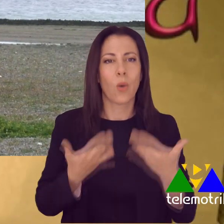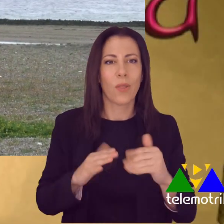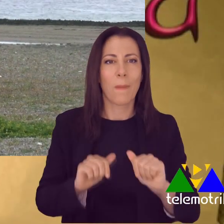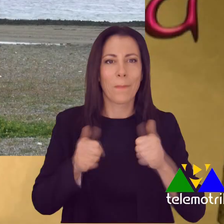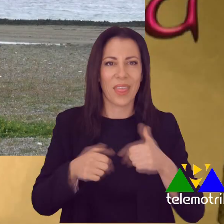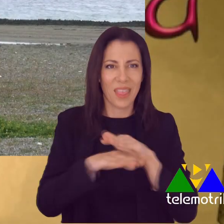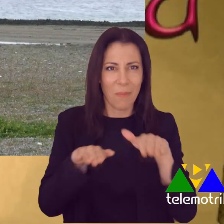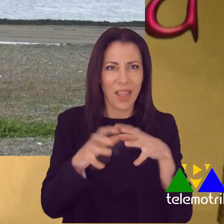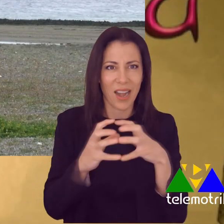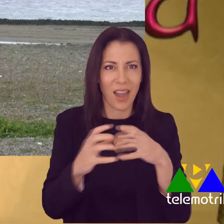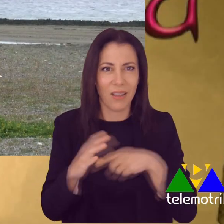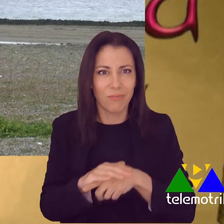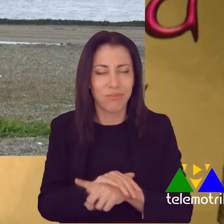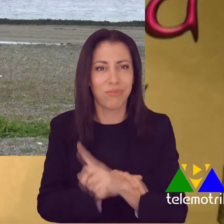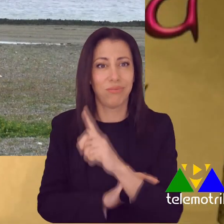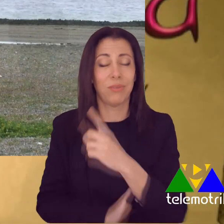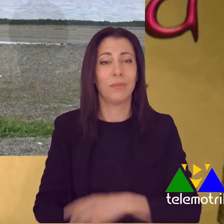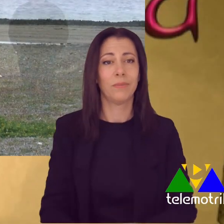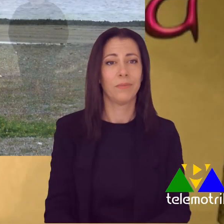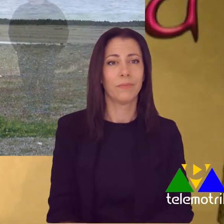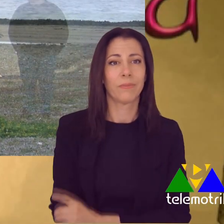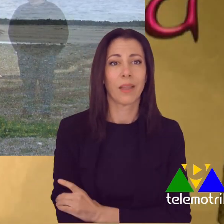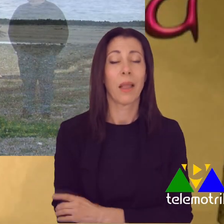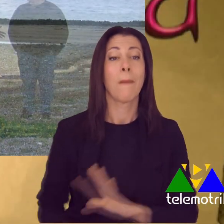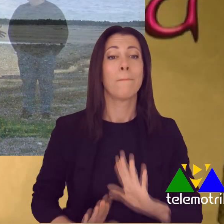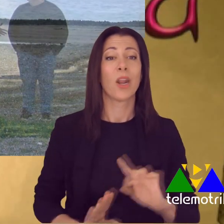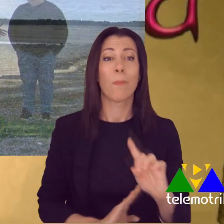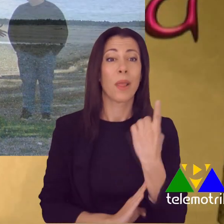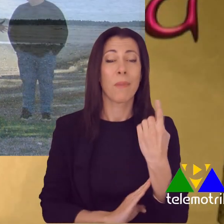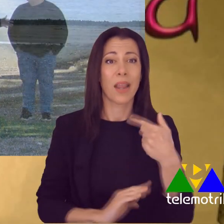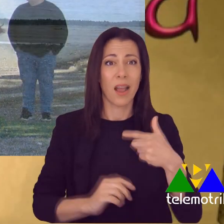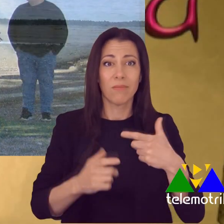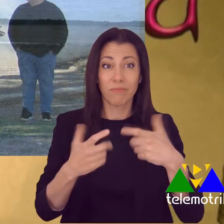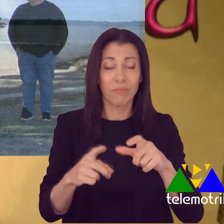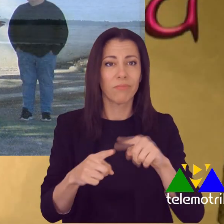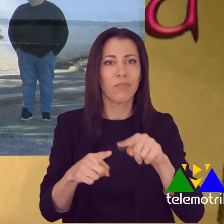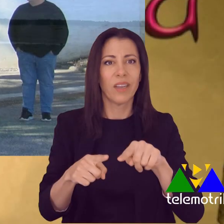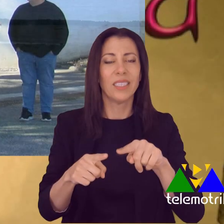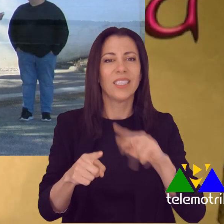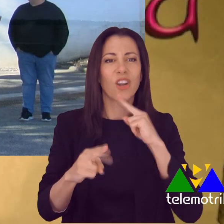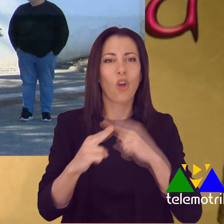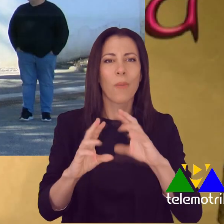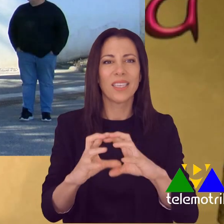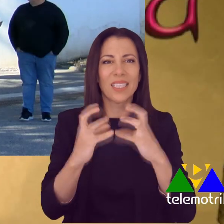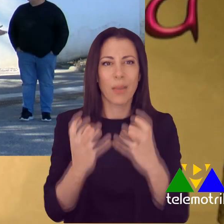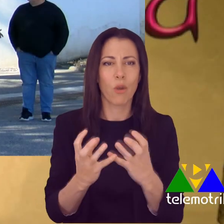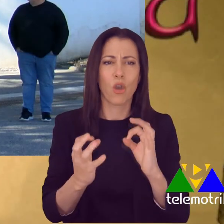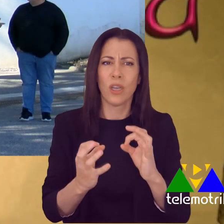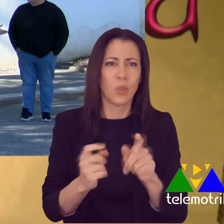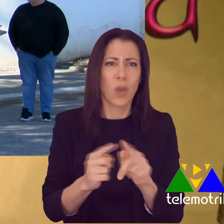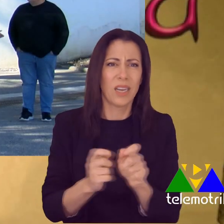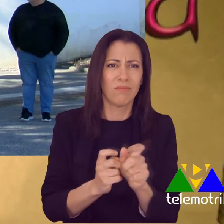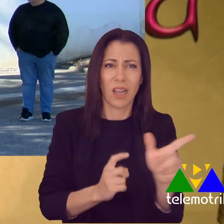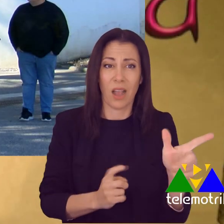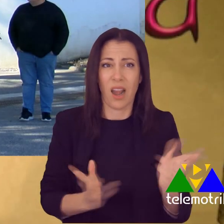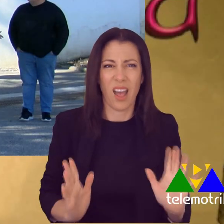empieza Playa Granada a desarrollarse, ¿no? Pero esa primera fase del pueblo Chirimoyo estaba alejada del mundanal